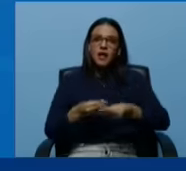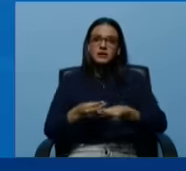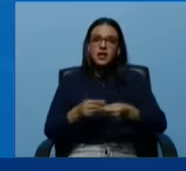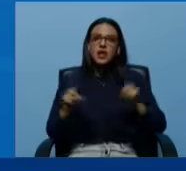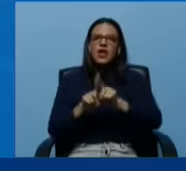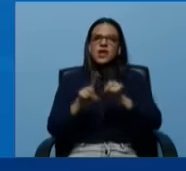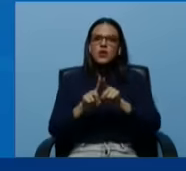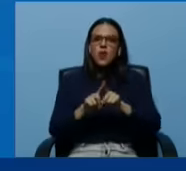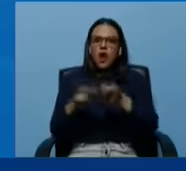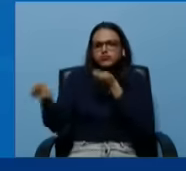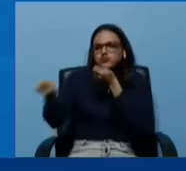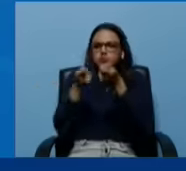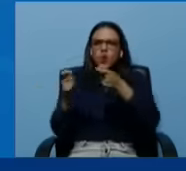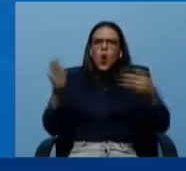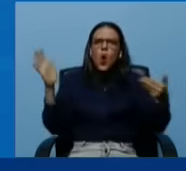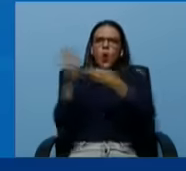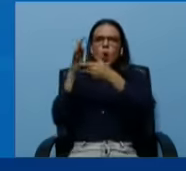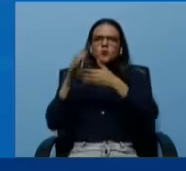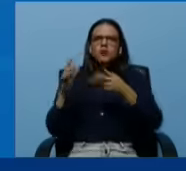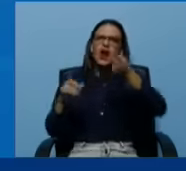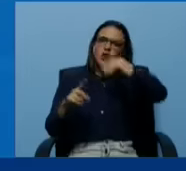logró rescatar la Constitución,